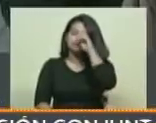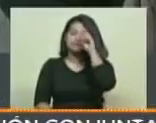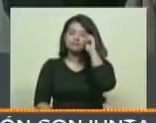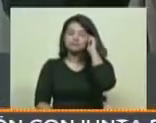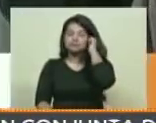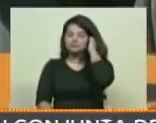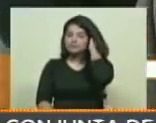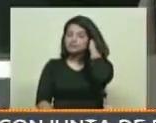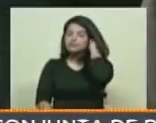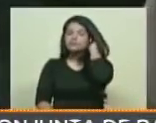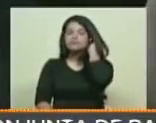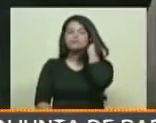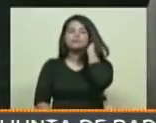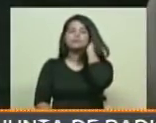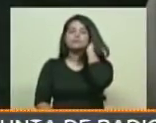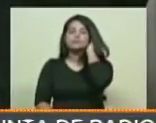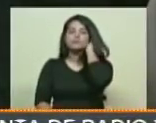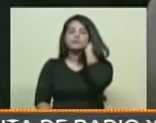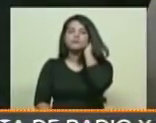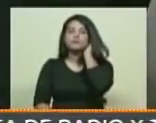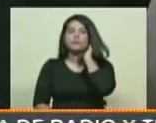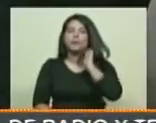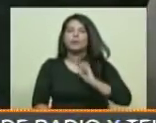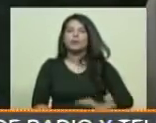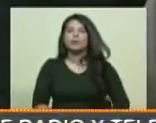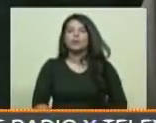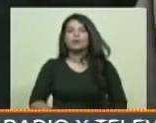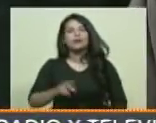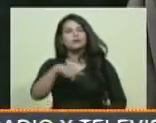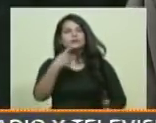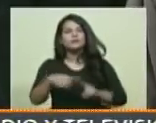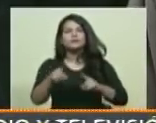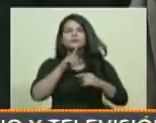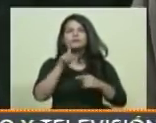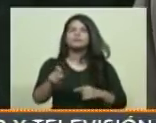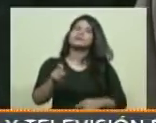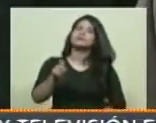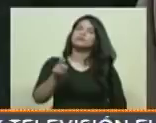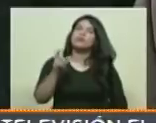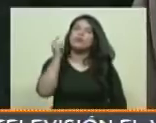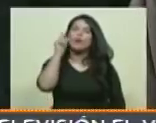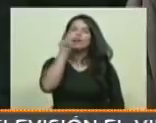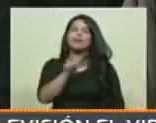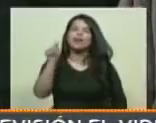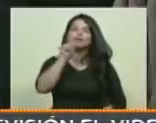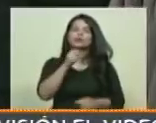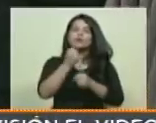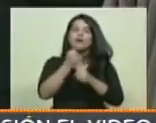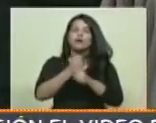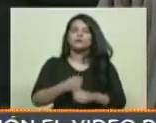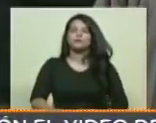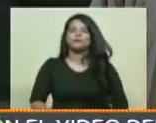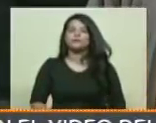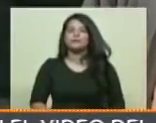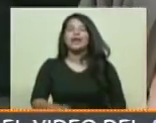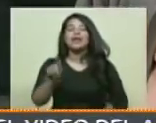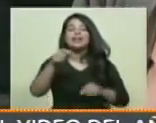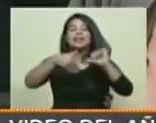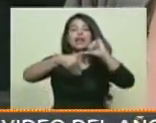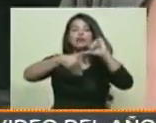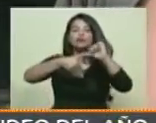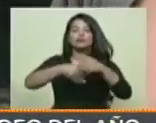La siguiente pregunta la formula Madeleine García, de Telesur. Hola, ¿cómo está?